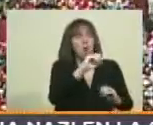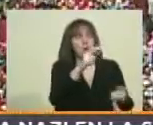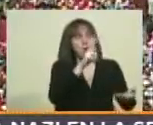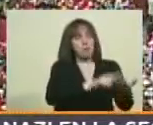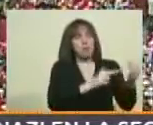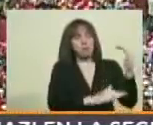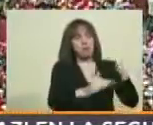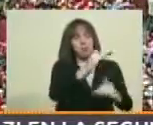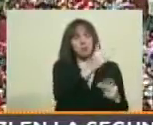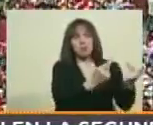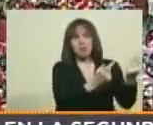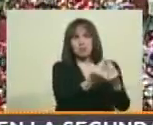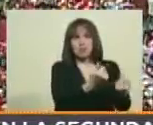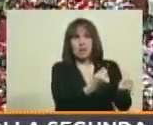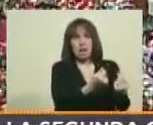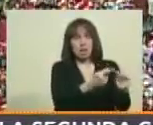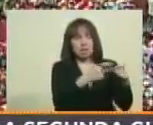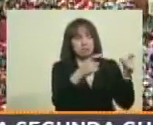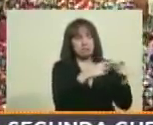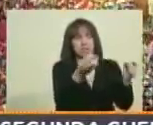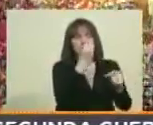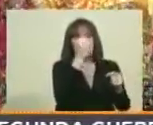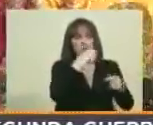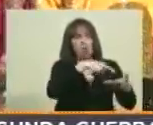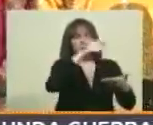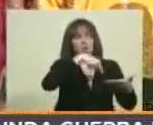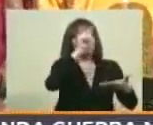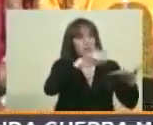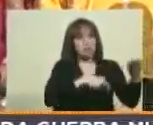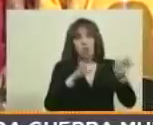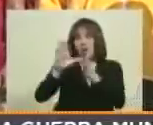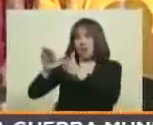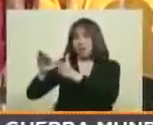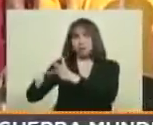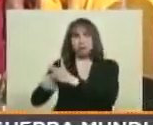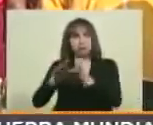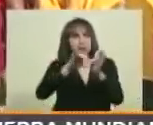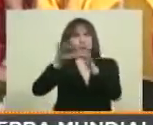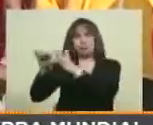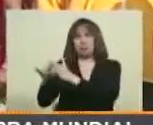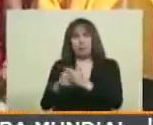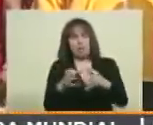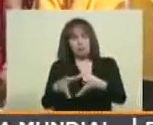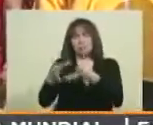aumento en el salario los static en los contratos le roben al pueblo